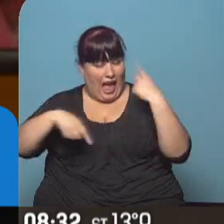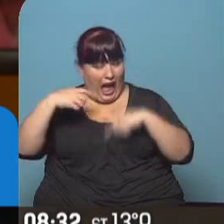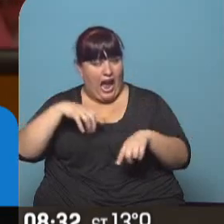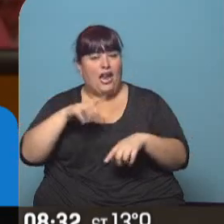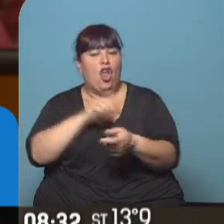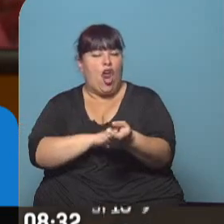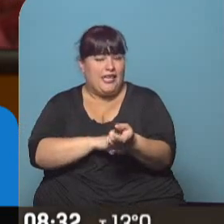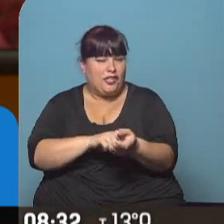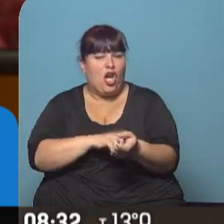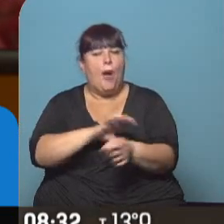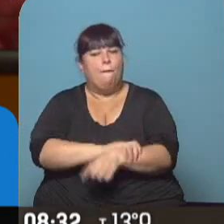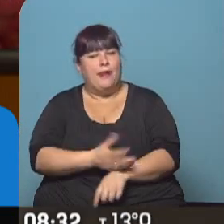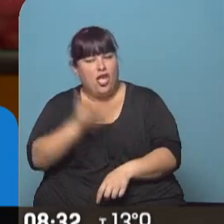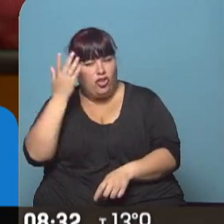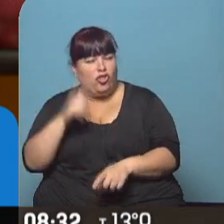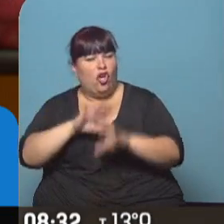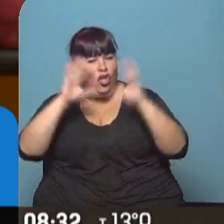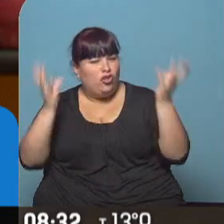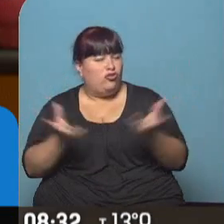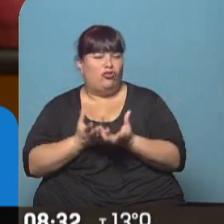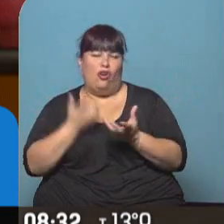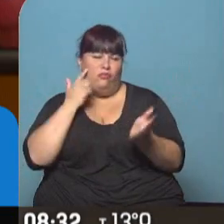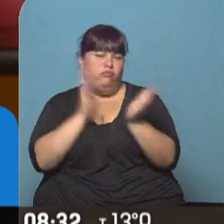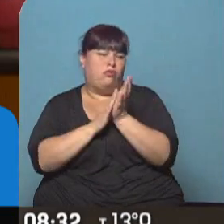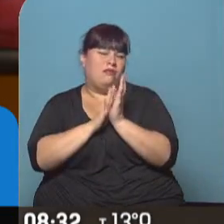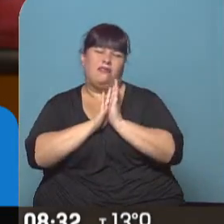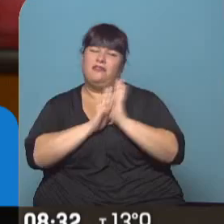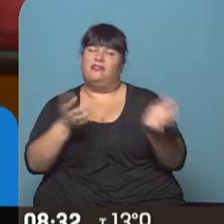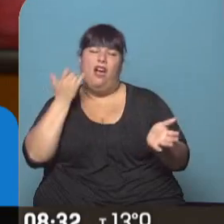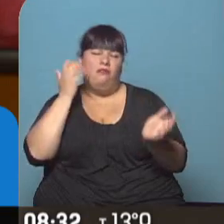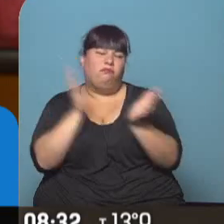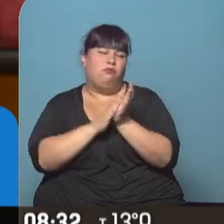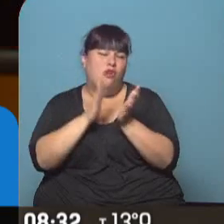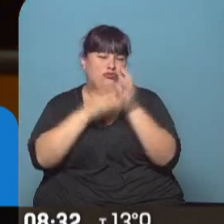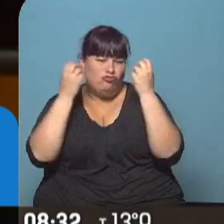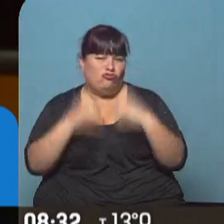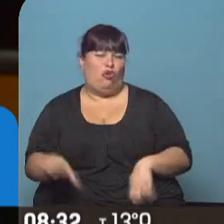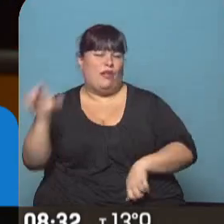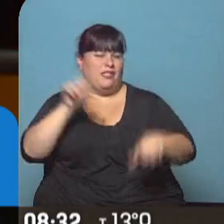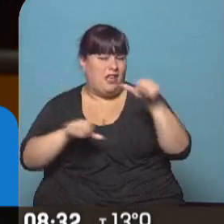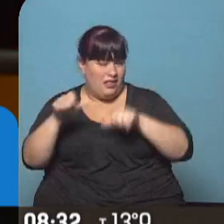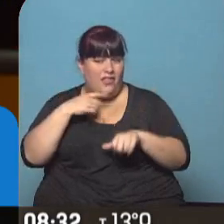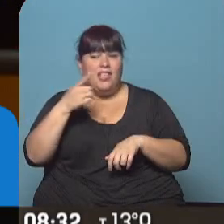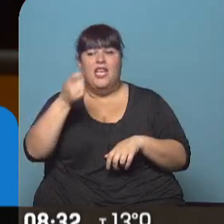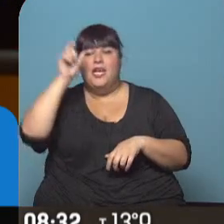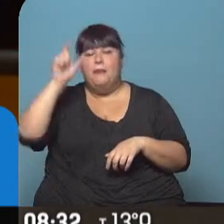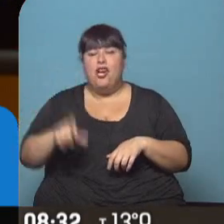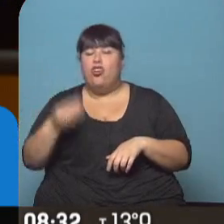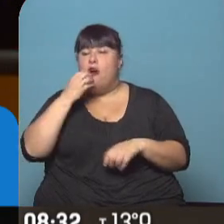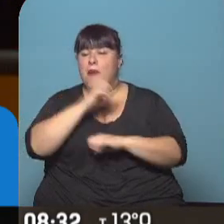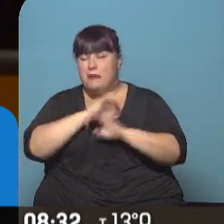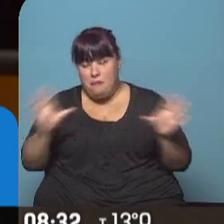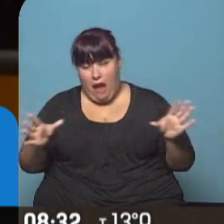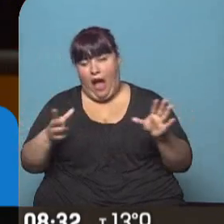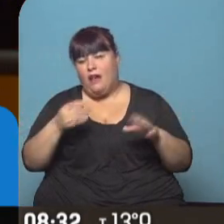en el colesterol, en la presión arterial, y esto está súper demostrado. Tenemos muchísima evidencia científica que dice que una alimentación